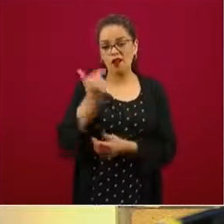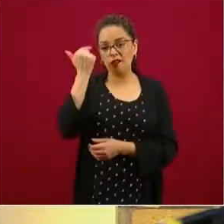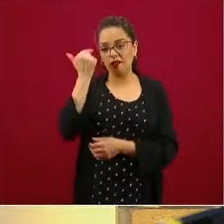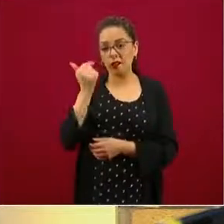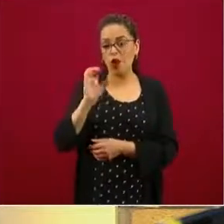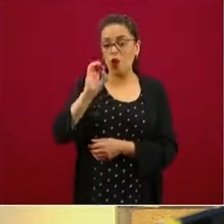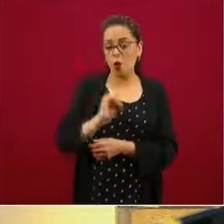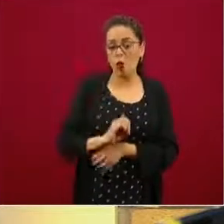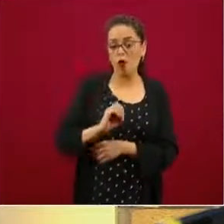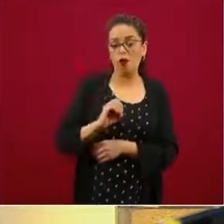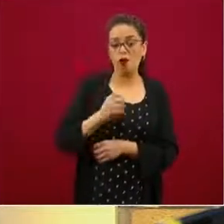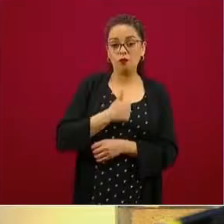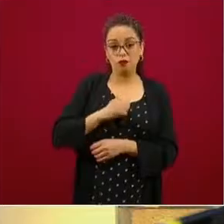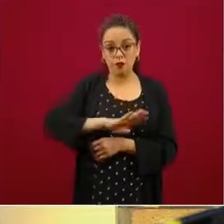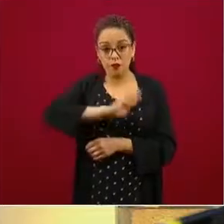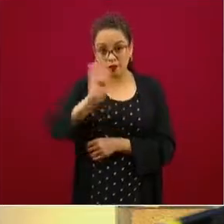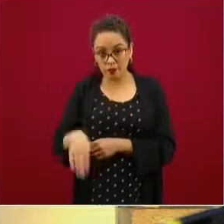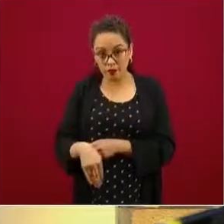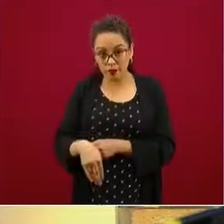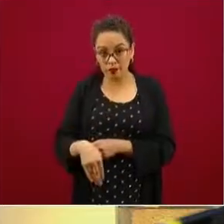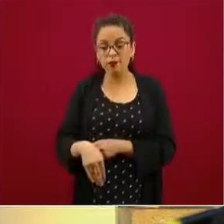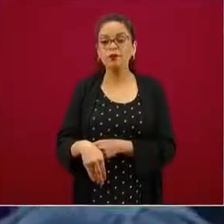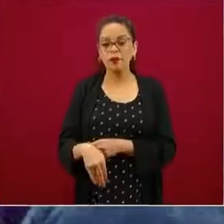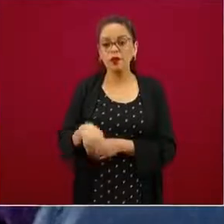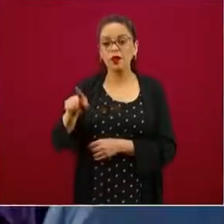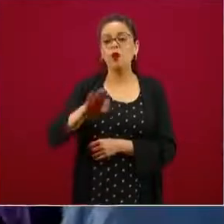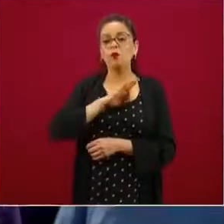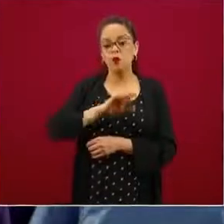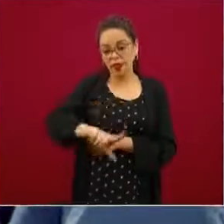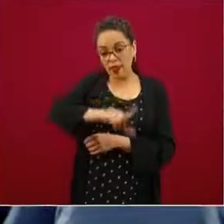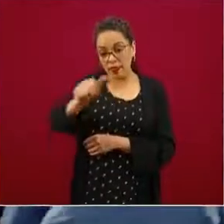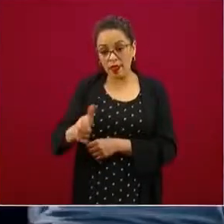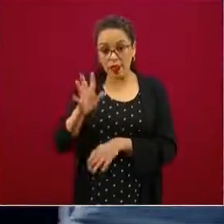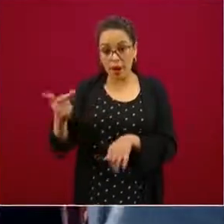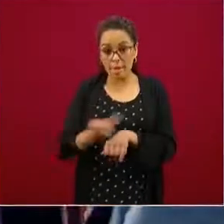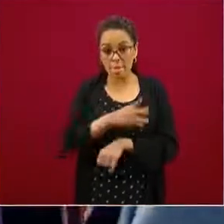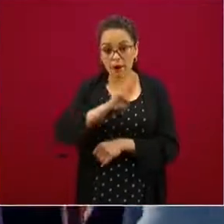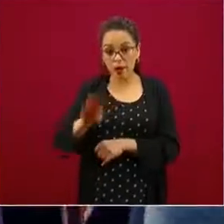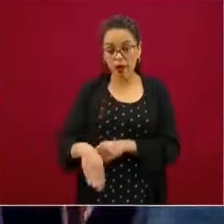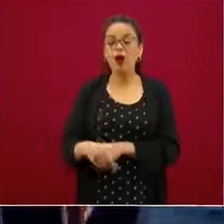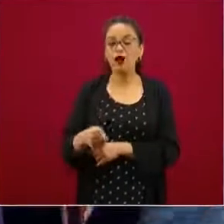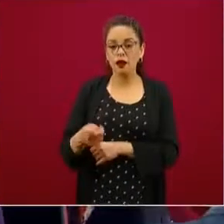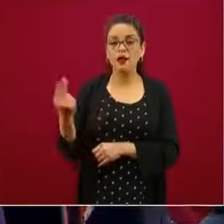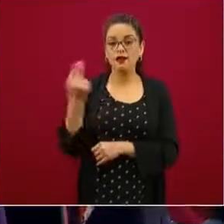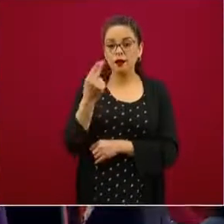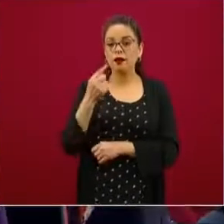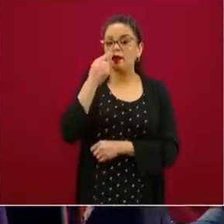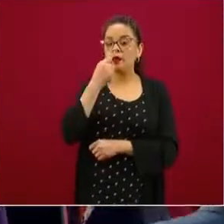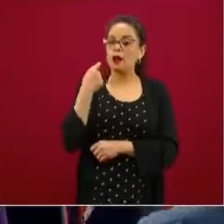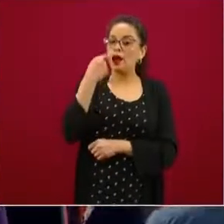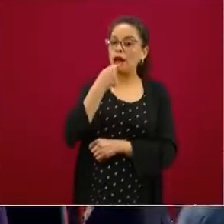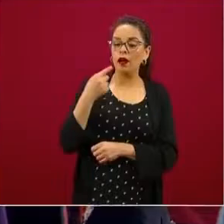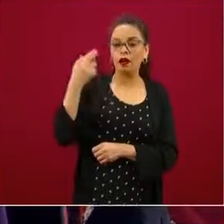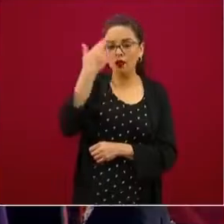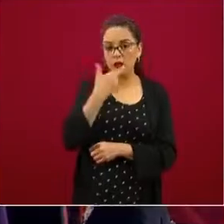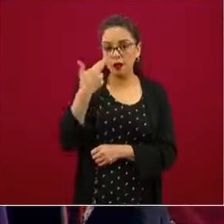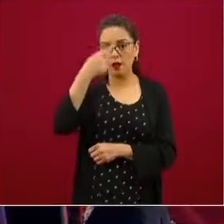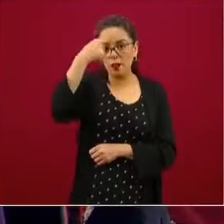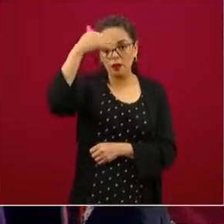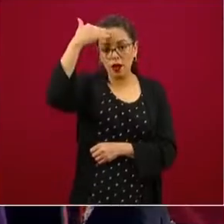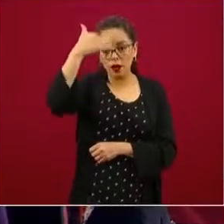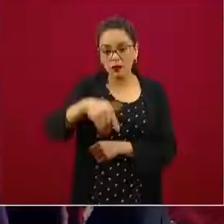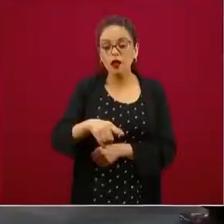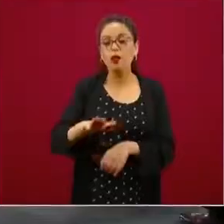se puede tomar post-mortem para ayudar al proceso de identificación de las causas de